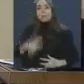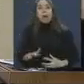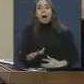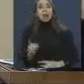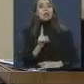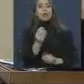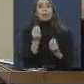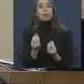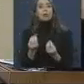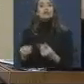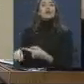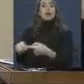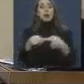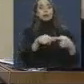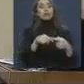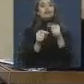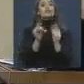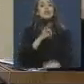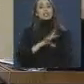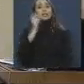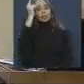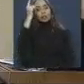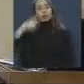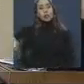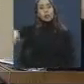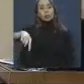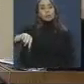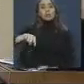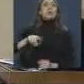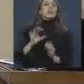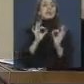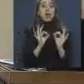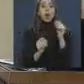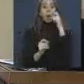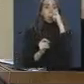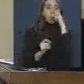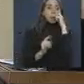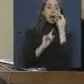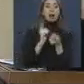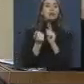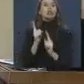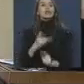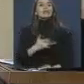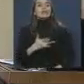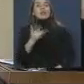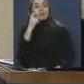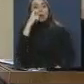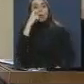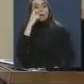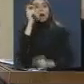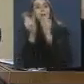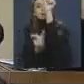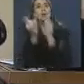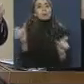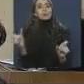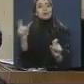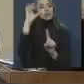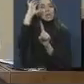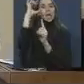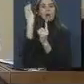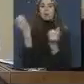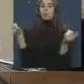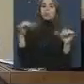y la sociedad así lo entiende. Lo que están logrando es deshumanizar a las personas y a nuestra cultura. Esto no es